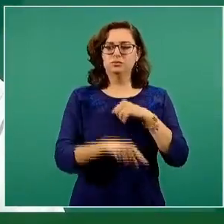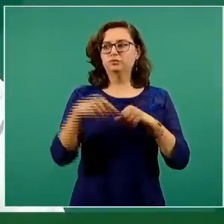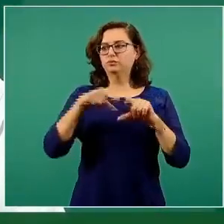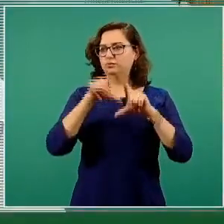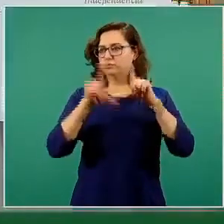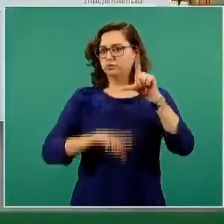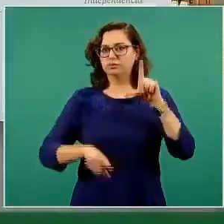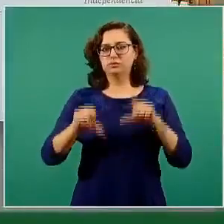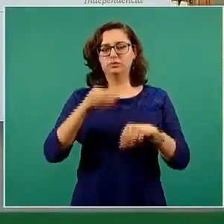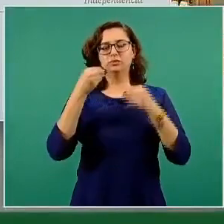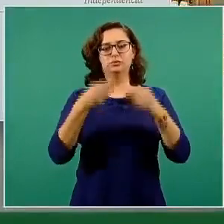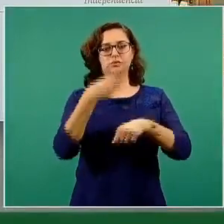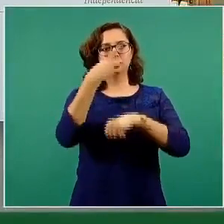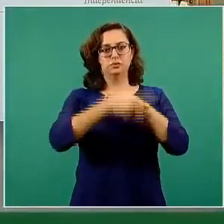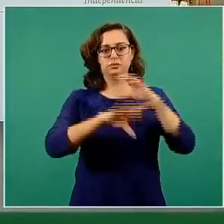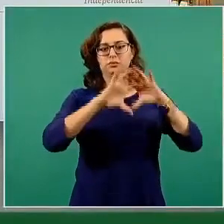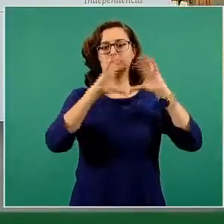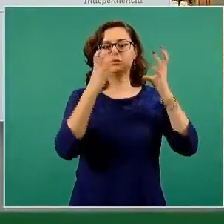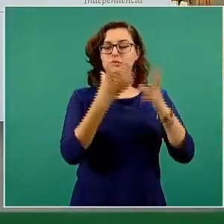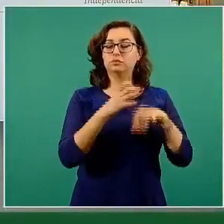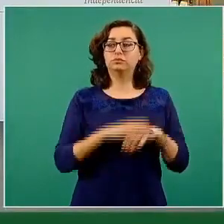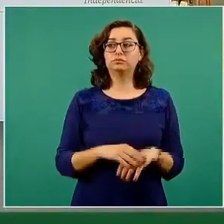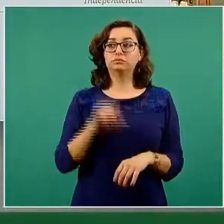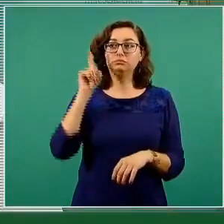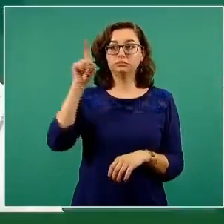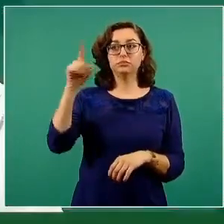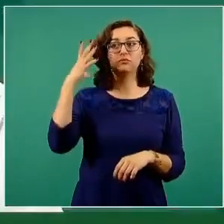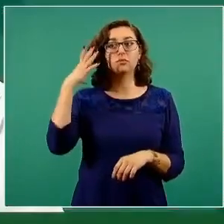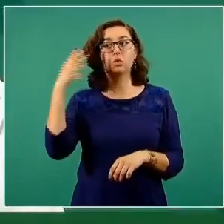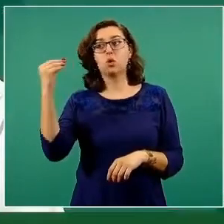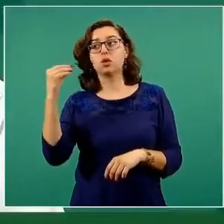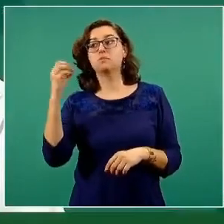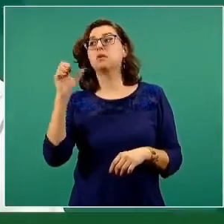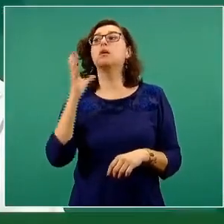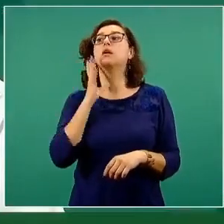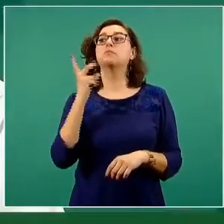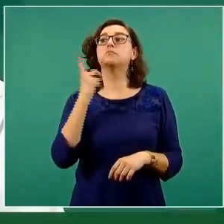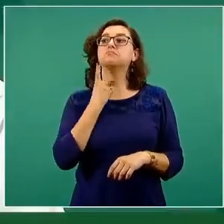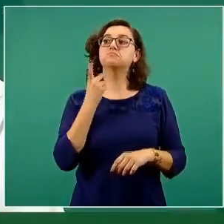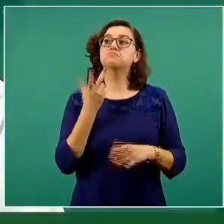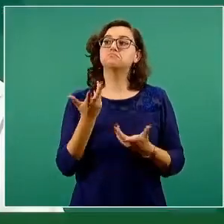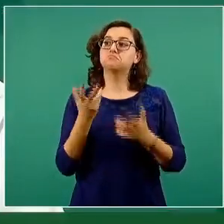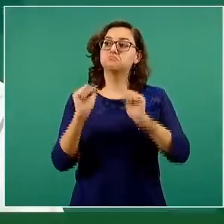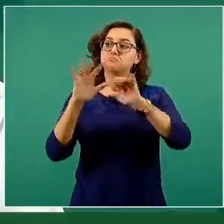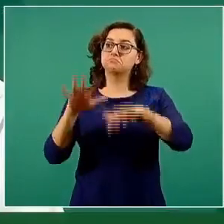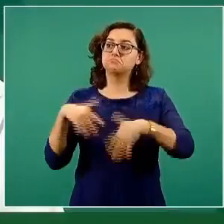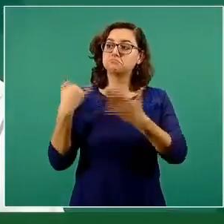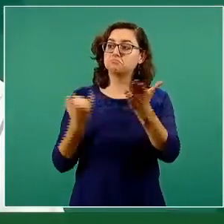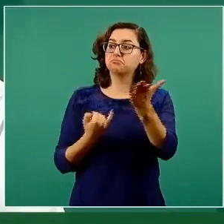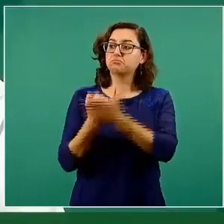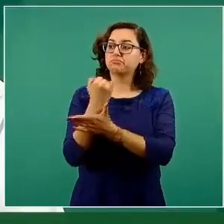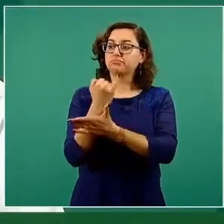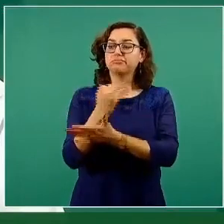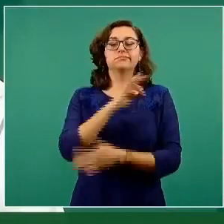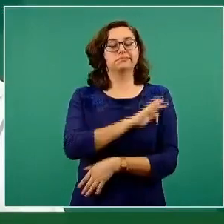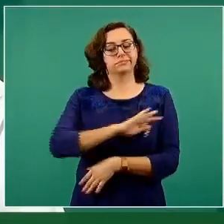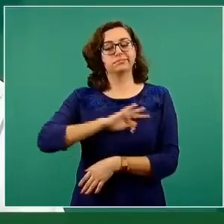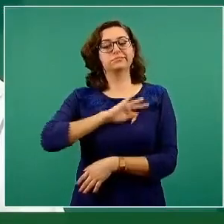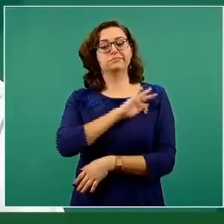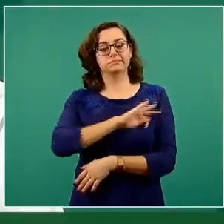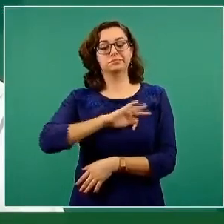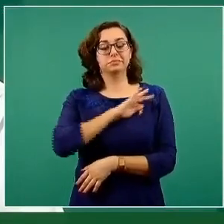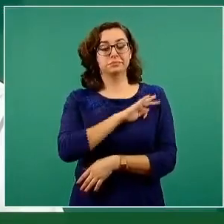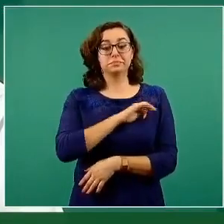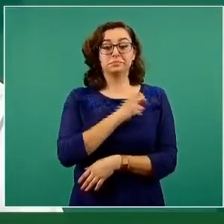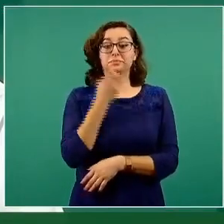dañado al mundo. Felicitamos al Congreso del Estado de Colima por haber tomado esta iniciativa. Consideramos que puede ser un